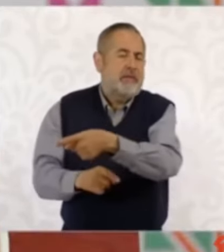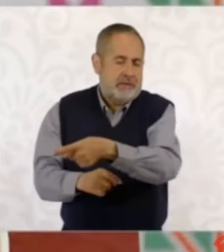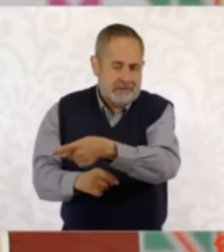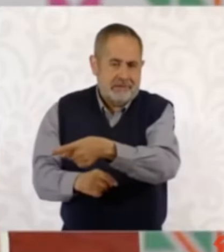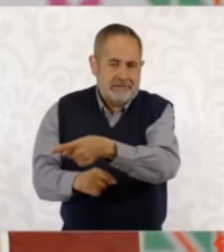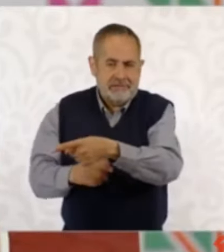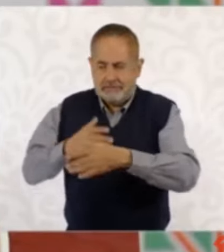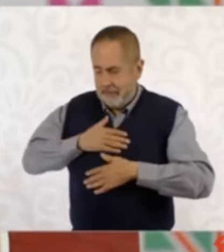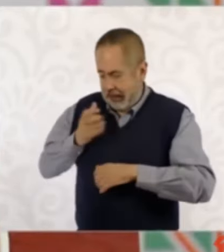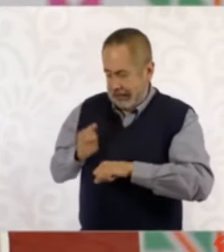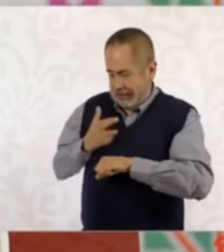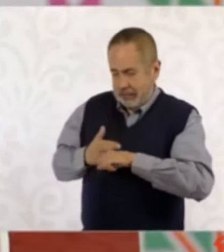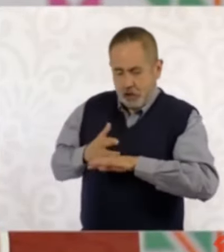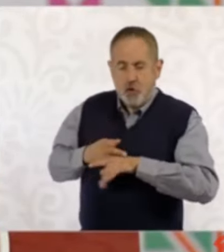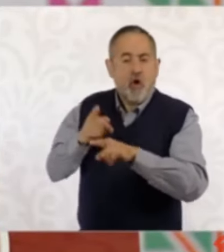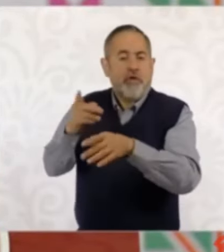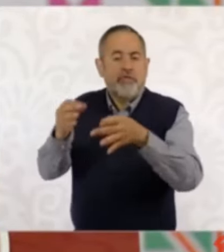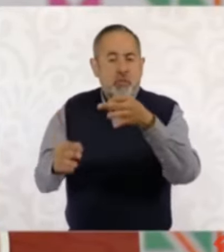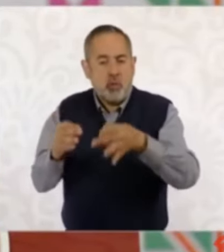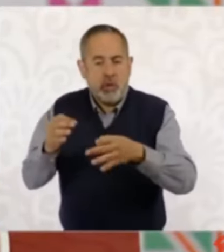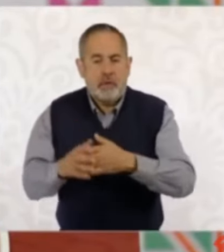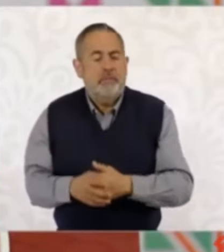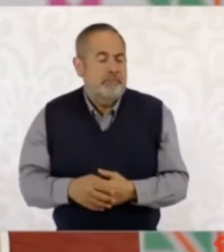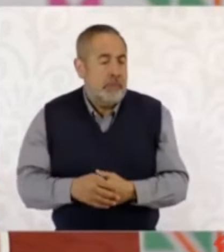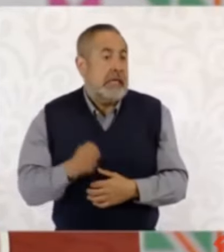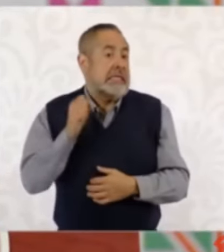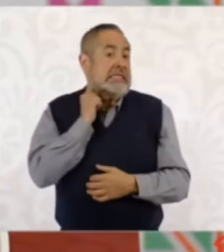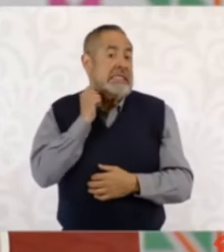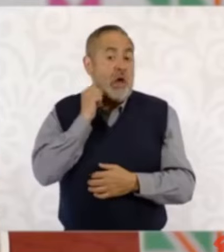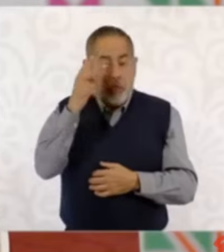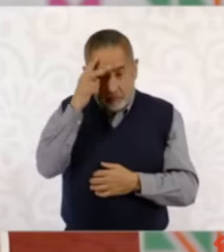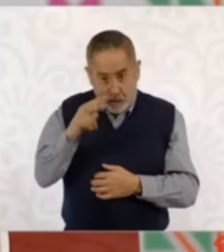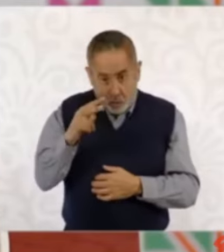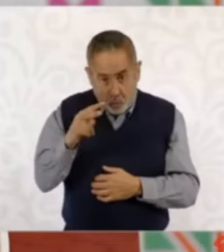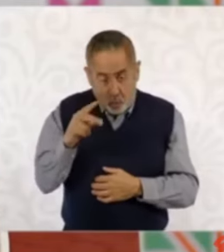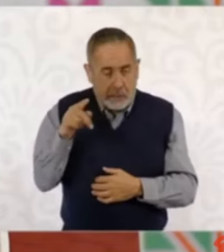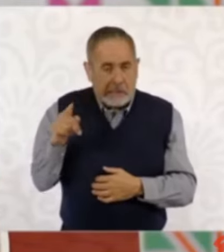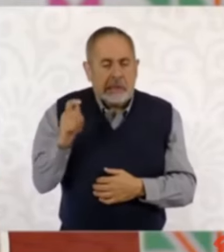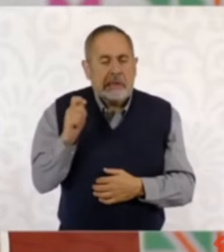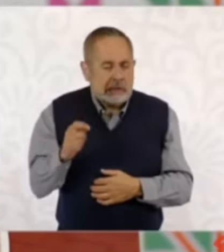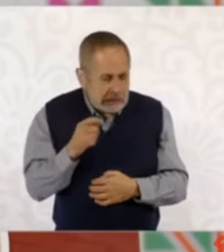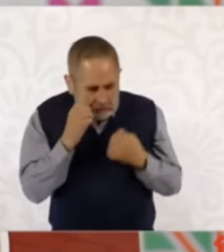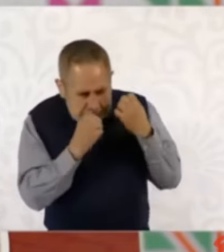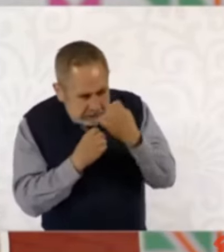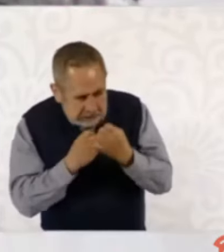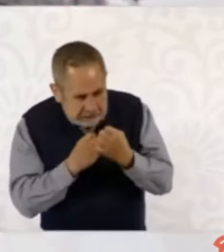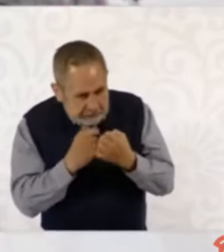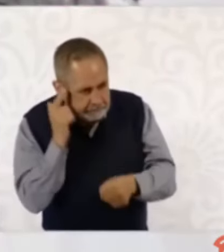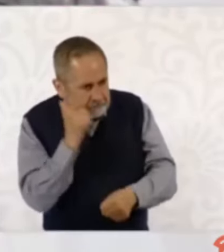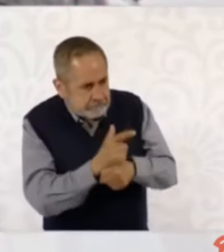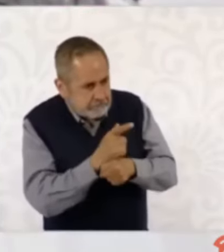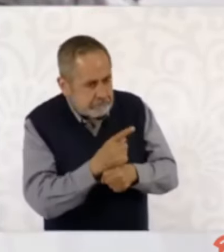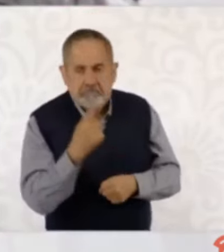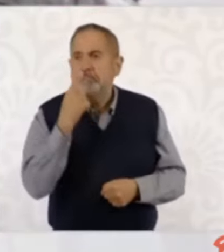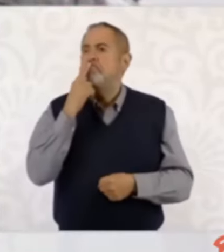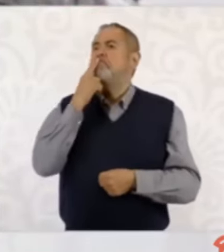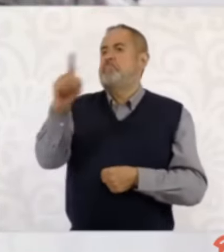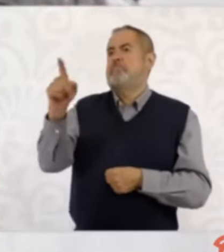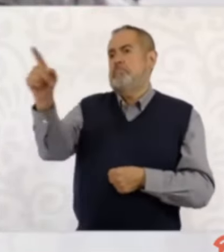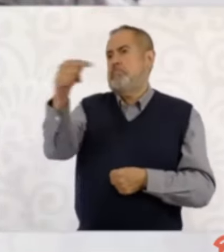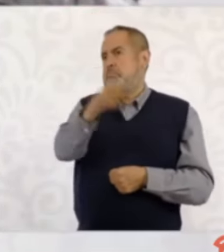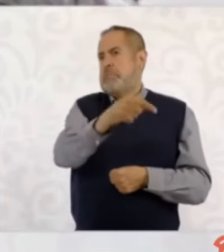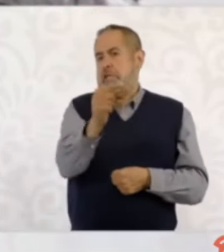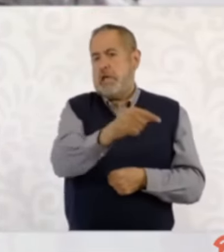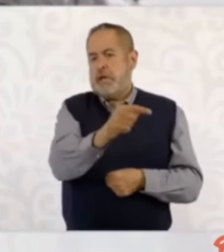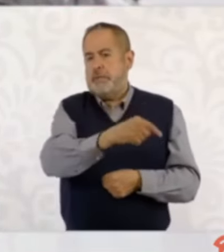secretarías de Estado. Entonces, el Senado de la República tendría que hacer la denuncia, si es el caso, el